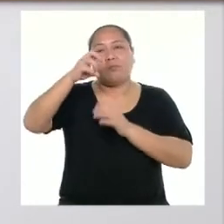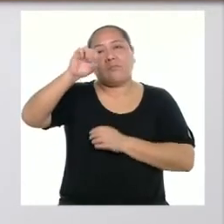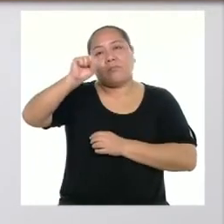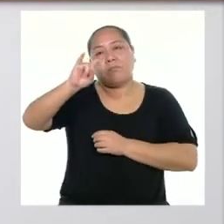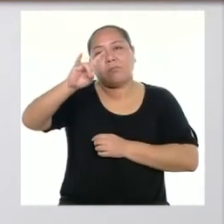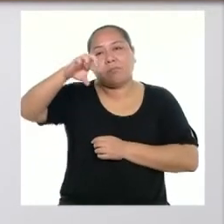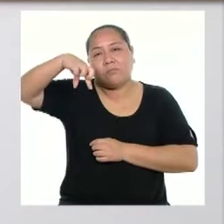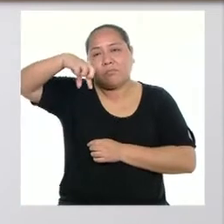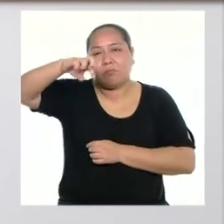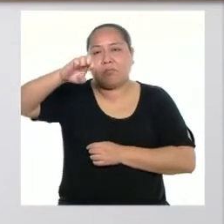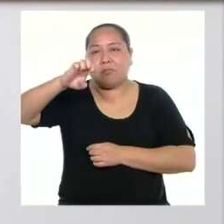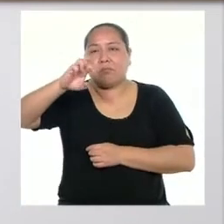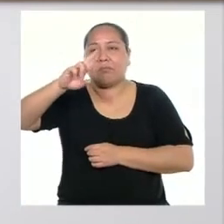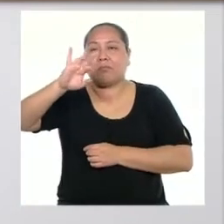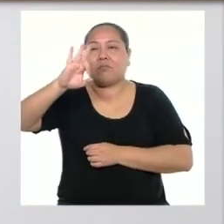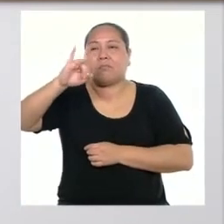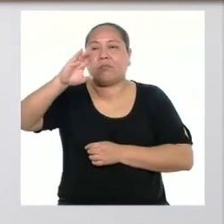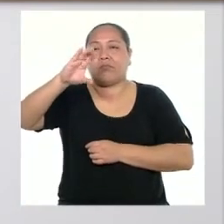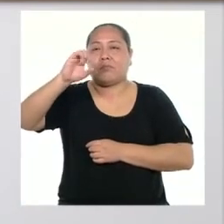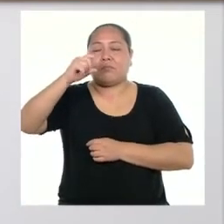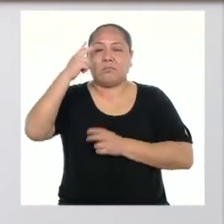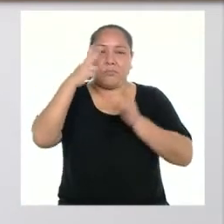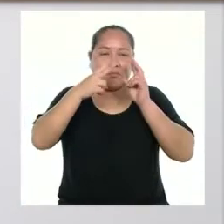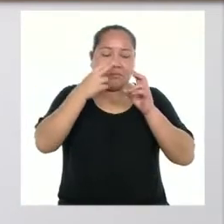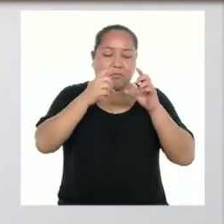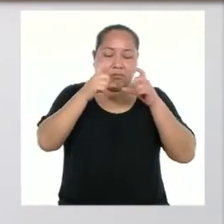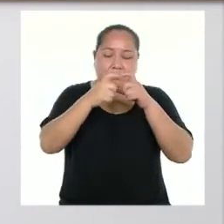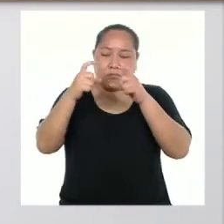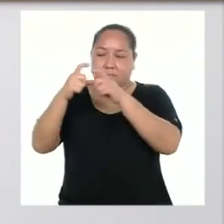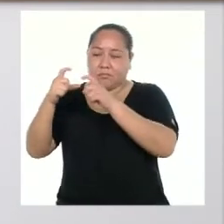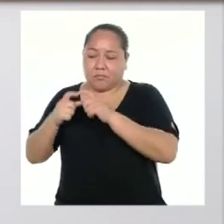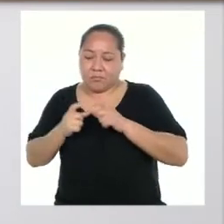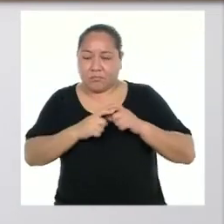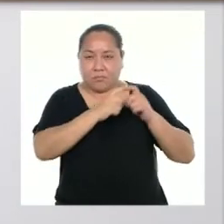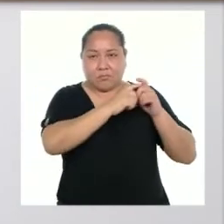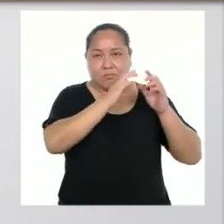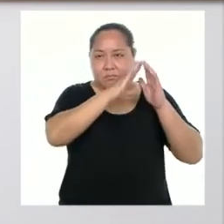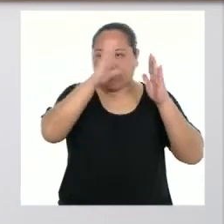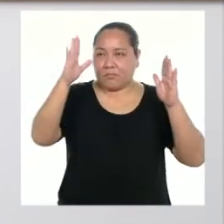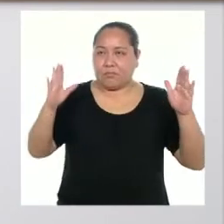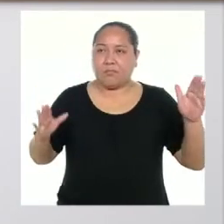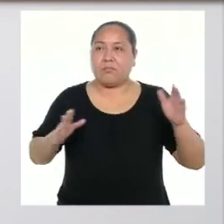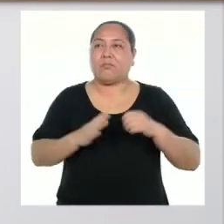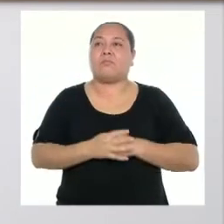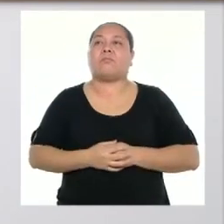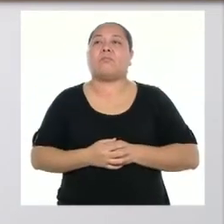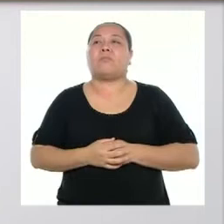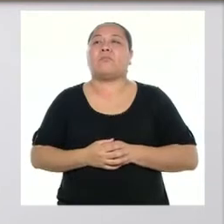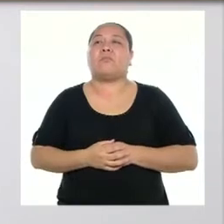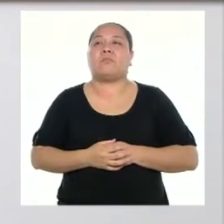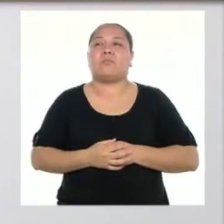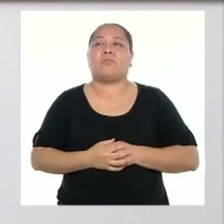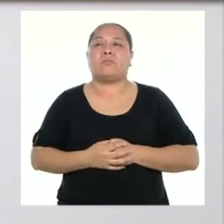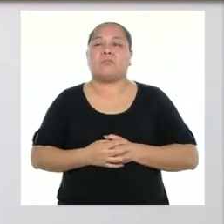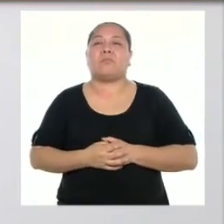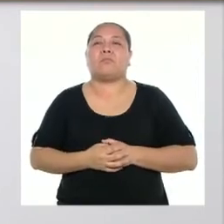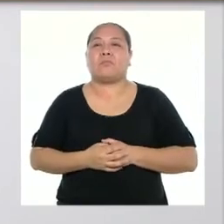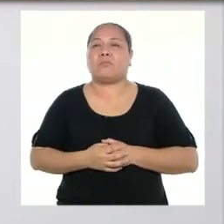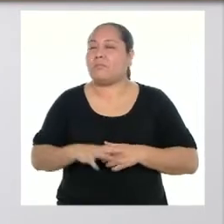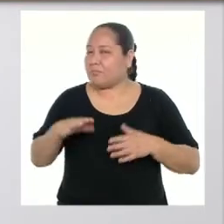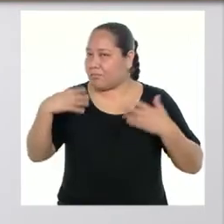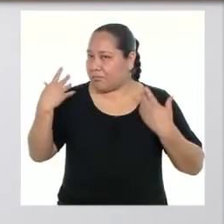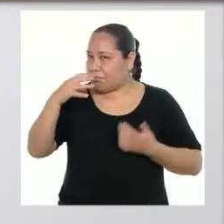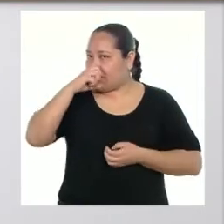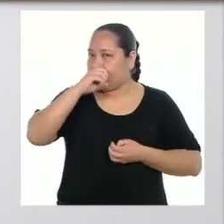superficie. Observa lo que vemos en los cuadraditos armados sobre el mapa con las medidas de la escala gráfica.